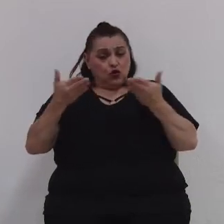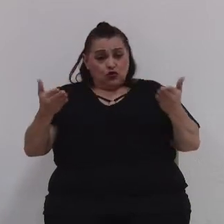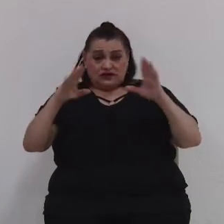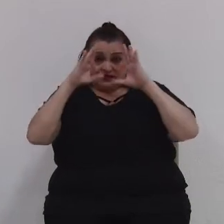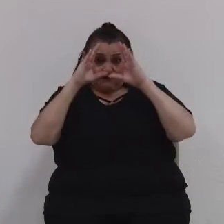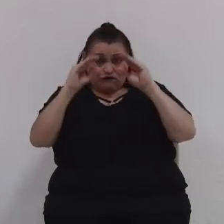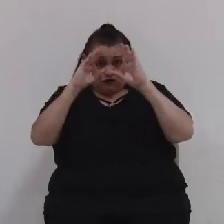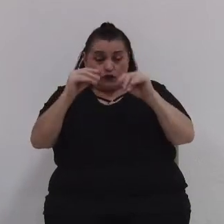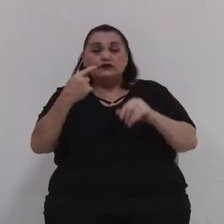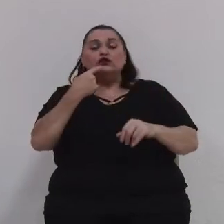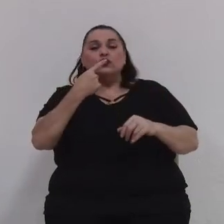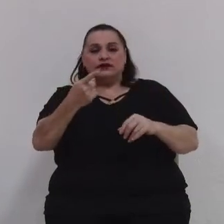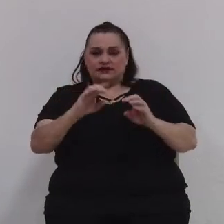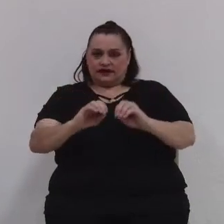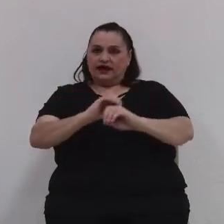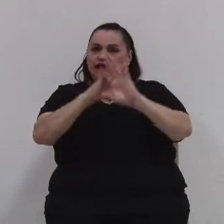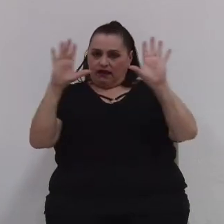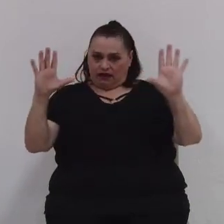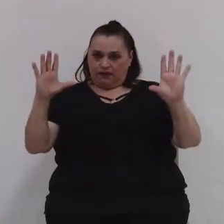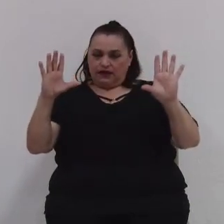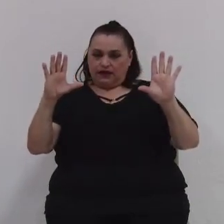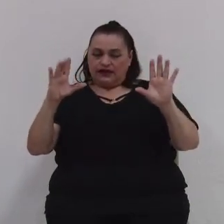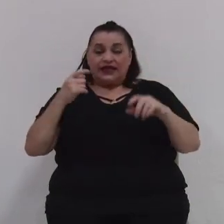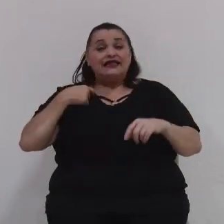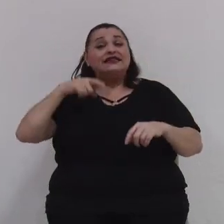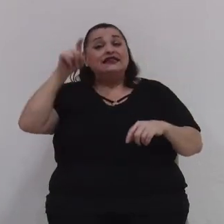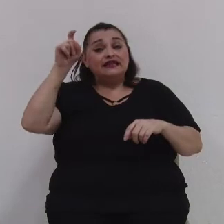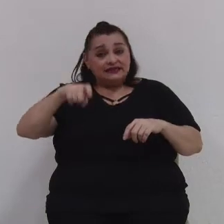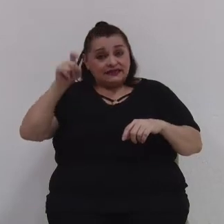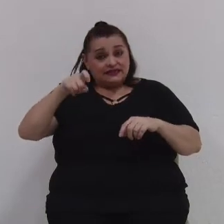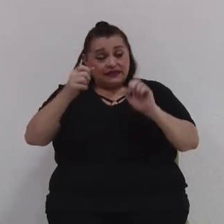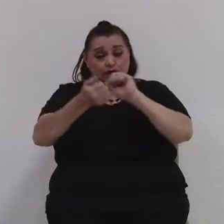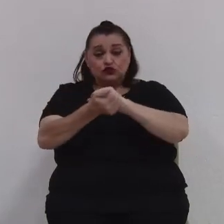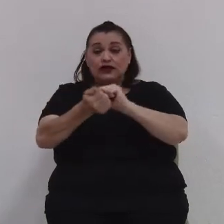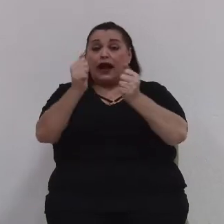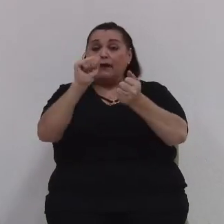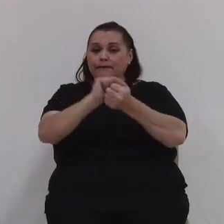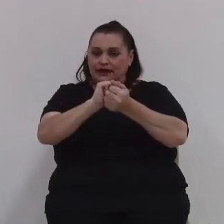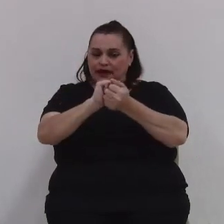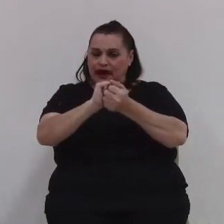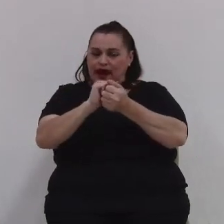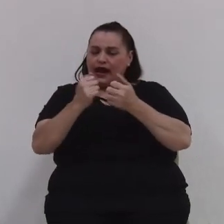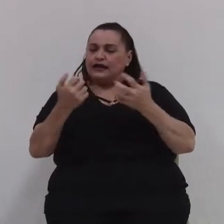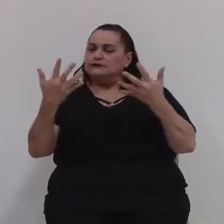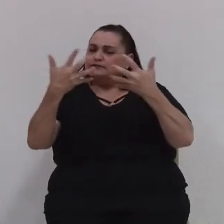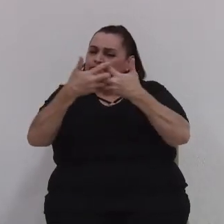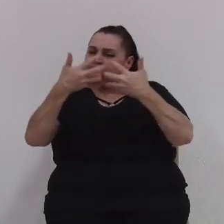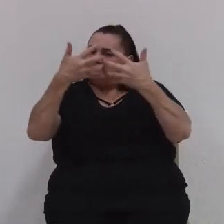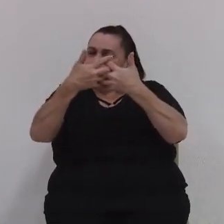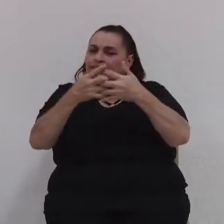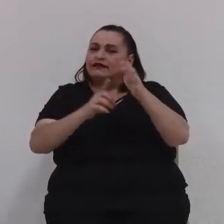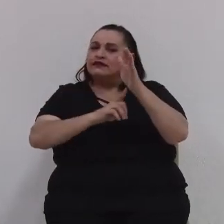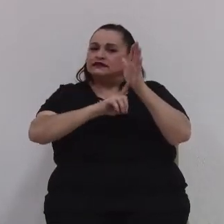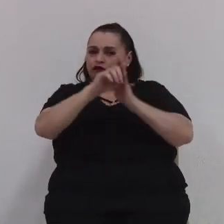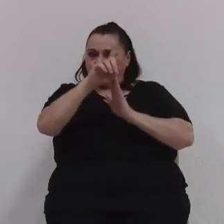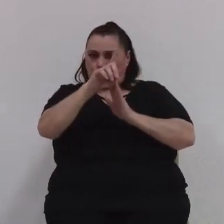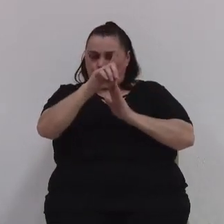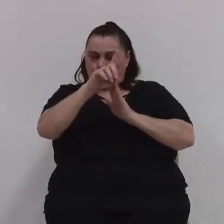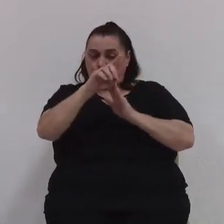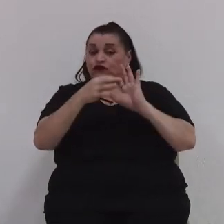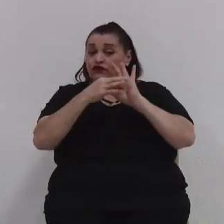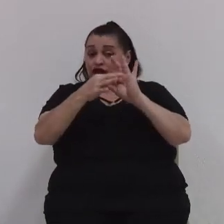dicho claramente, ¿verdad? Necesitamos cambiar las ecuaciones del desarrollo. En relación con la